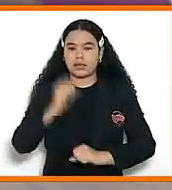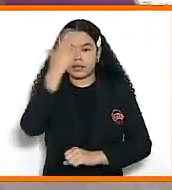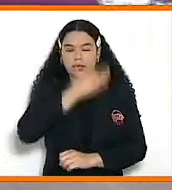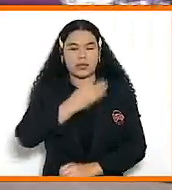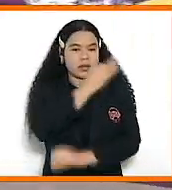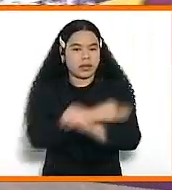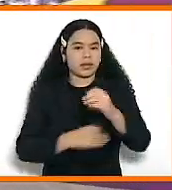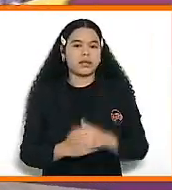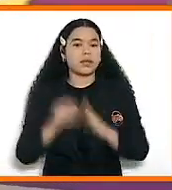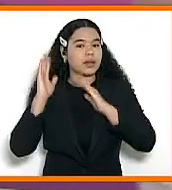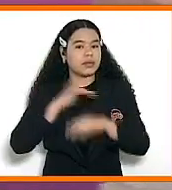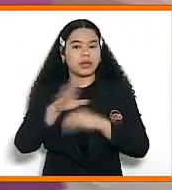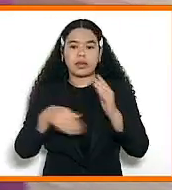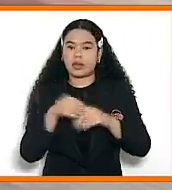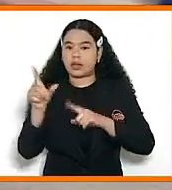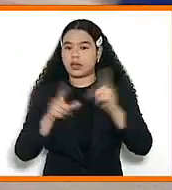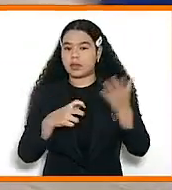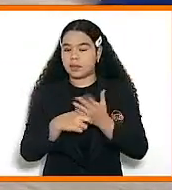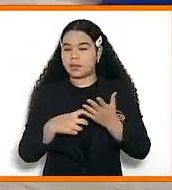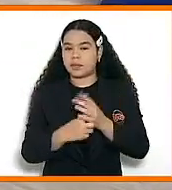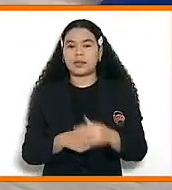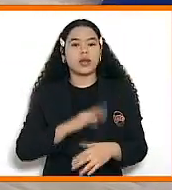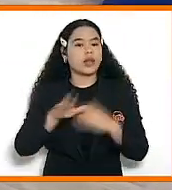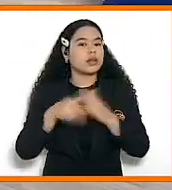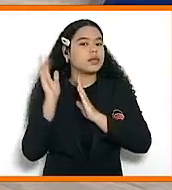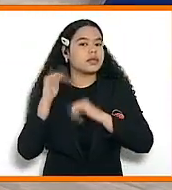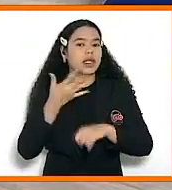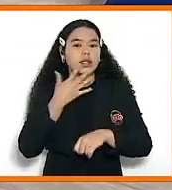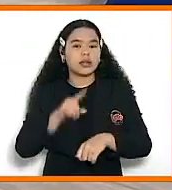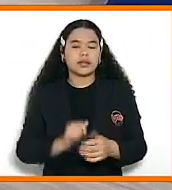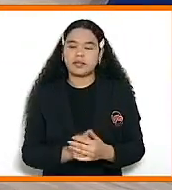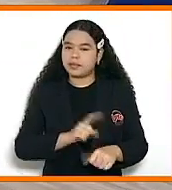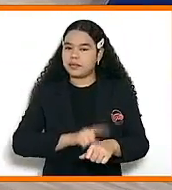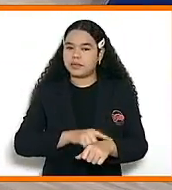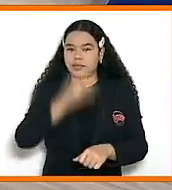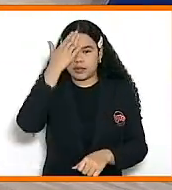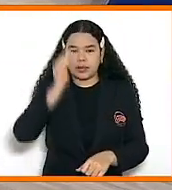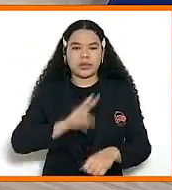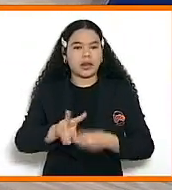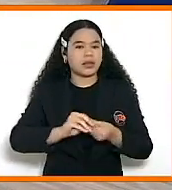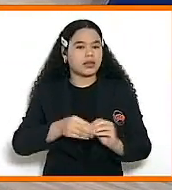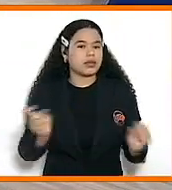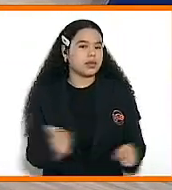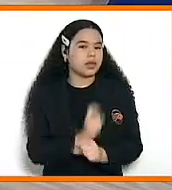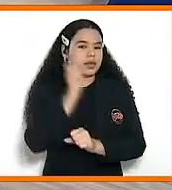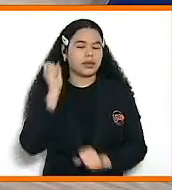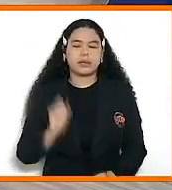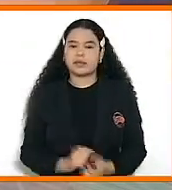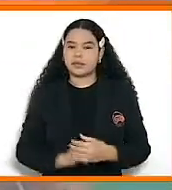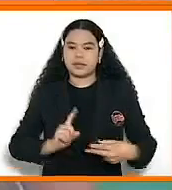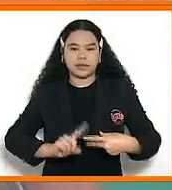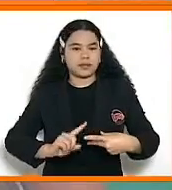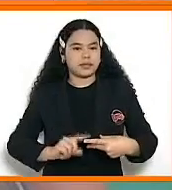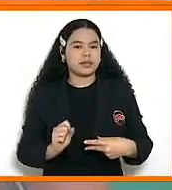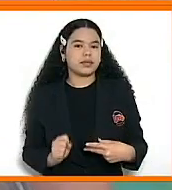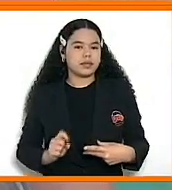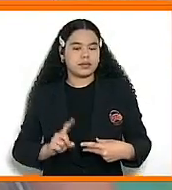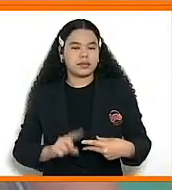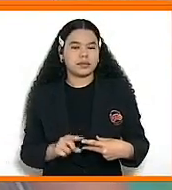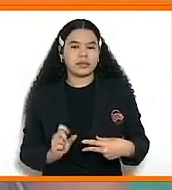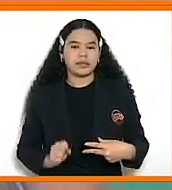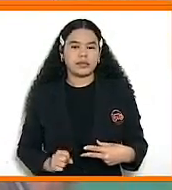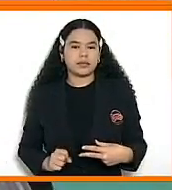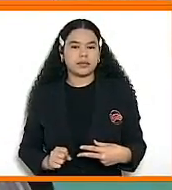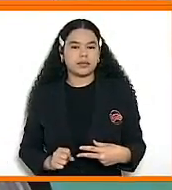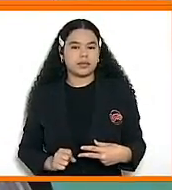tarde. Espero que tengas tu boletito en mano y te deseo muchísima suerte porque vamos a conocer los dos números ganadores. Tu primer número ganador con su primer dígito